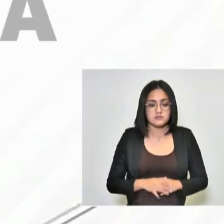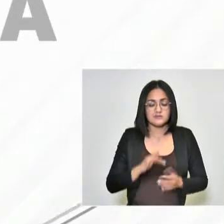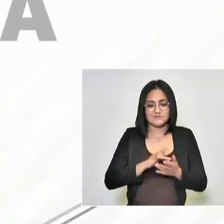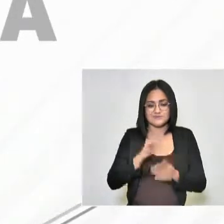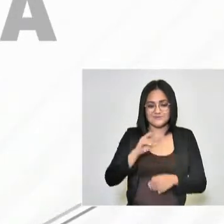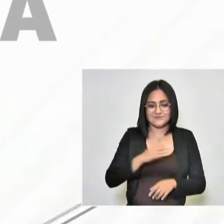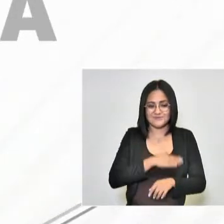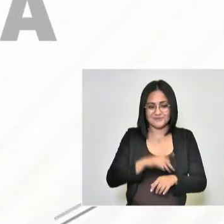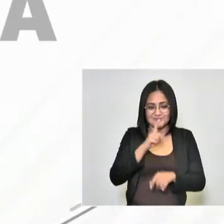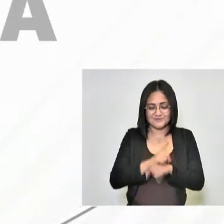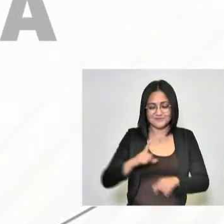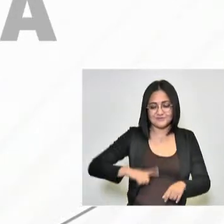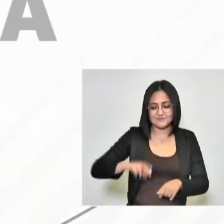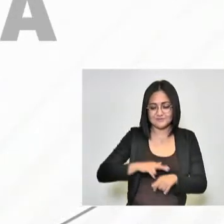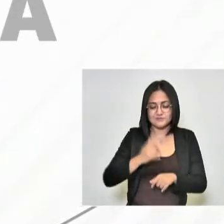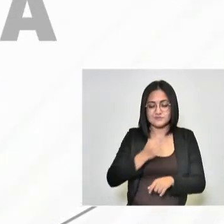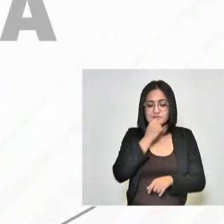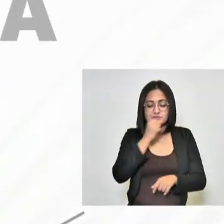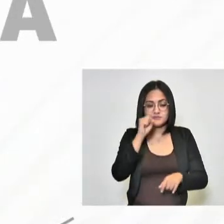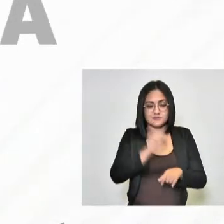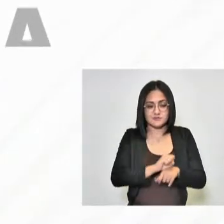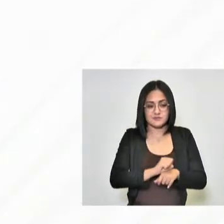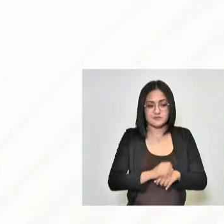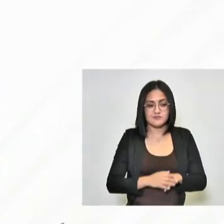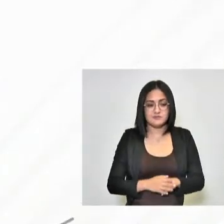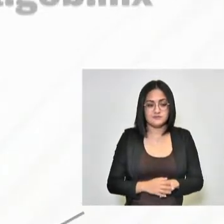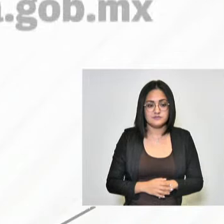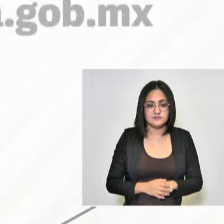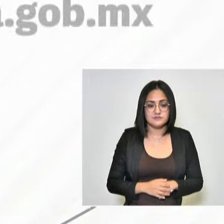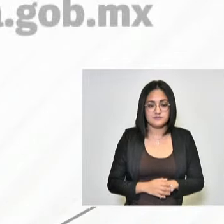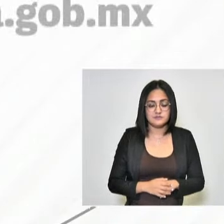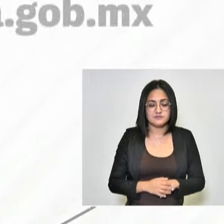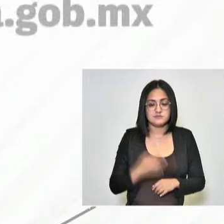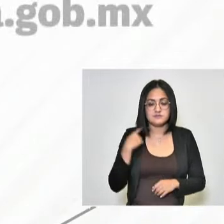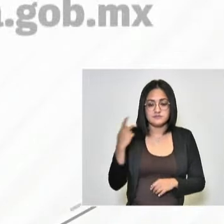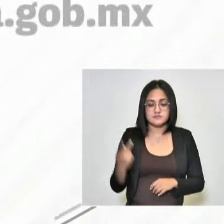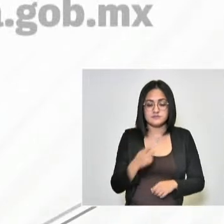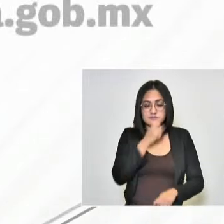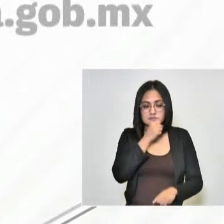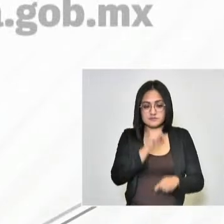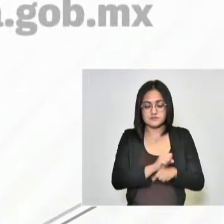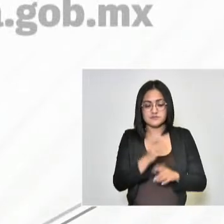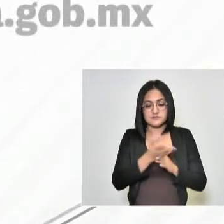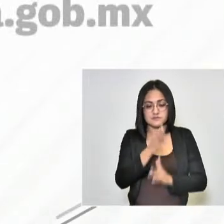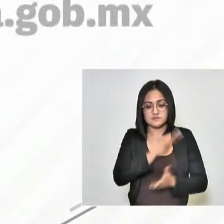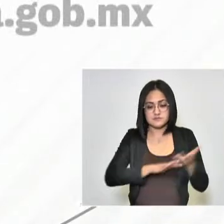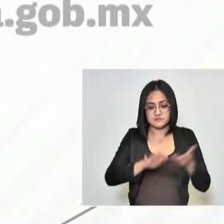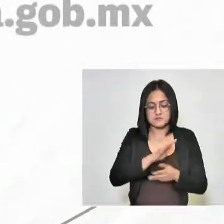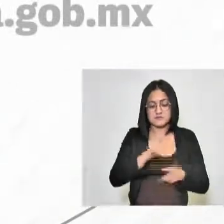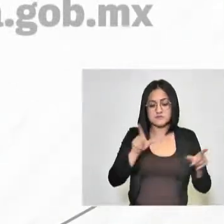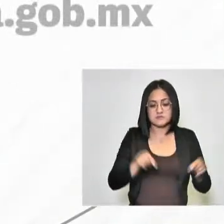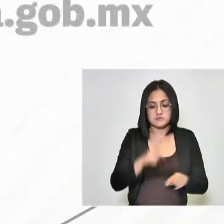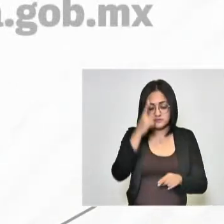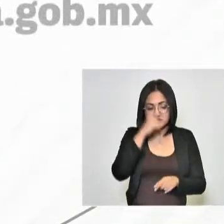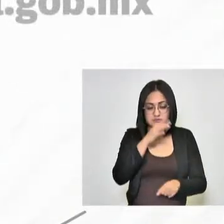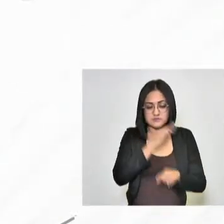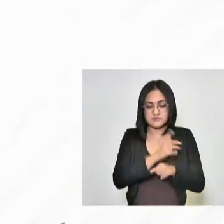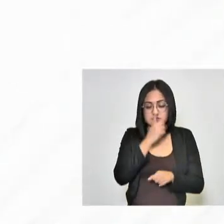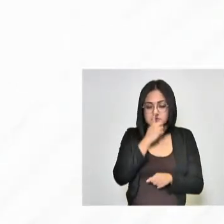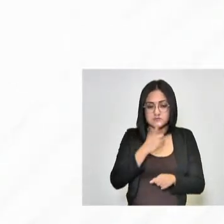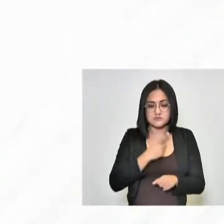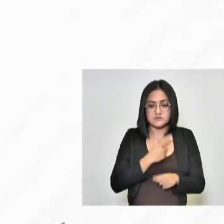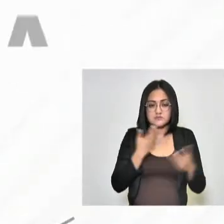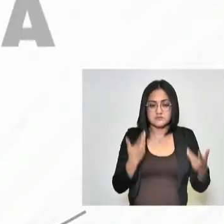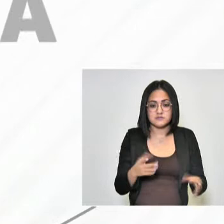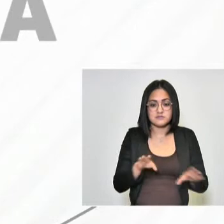Gracias, Vero. Buenos días al gobernador y a los secretarios. Preguntar a la secretaria del Medio Ambiente nada más para precisar, nos leyó